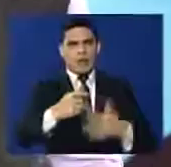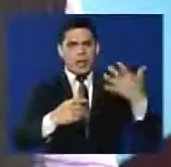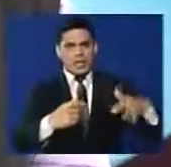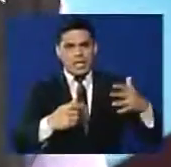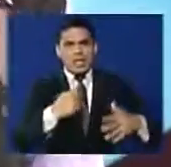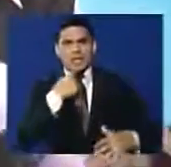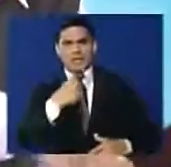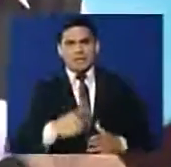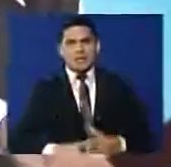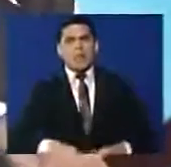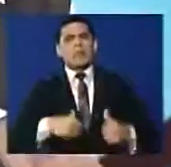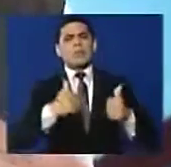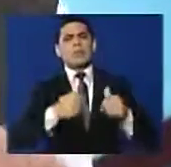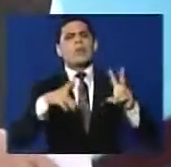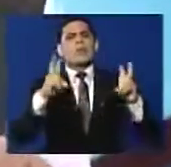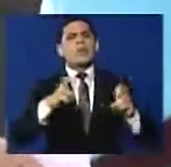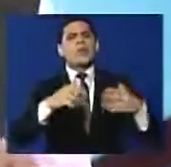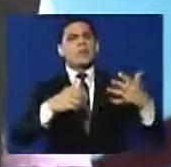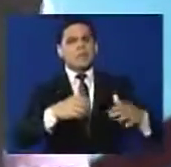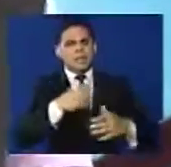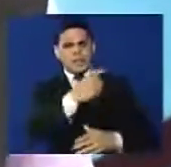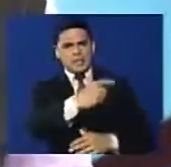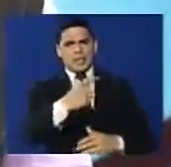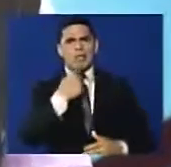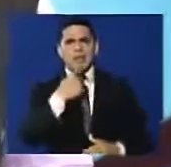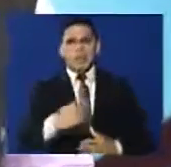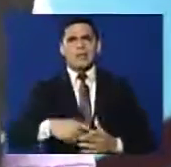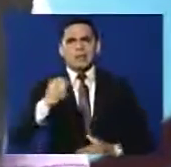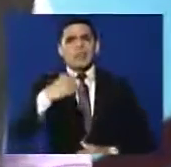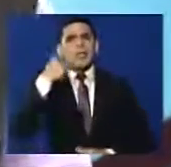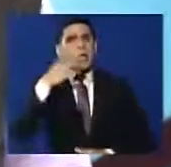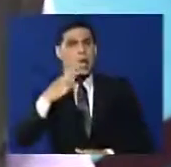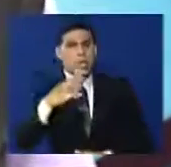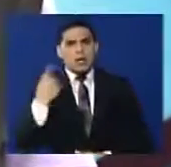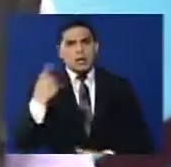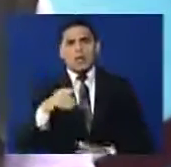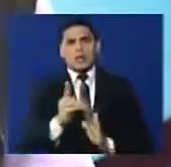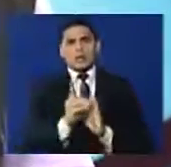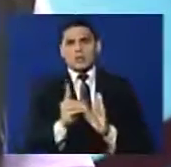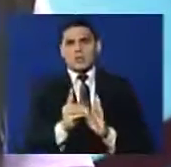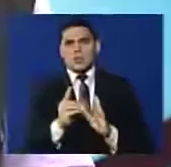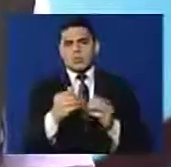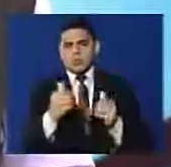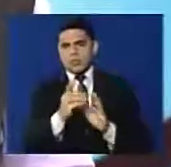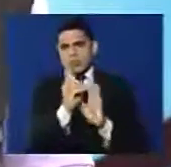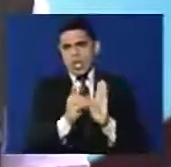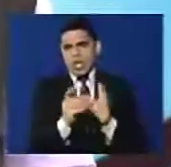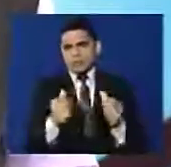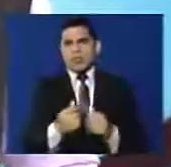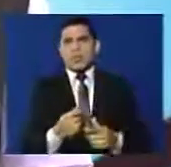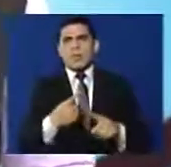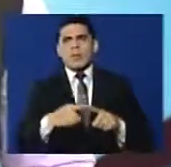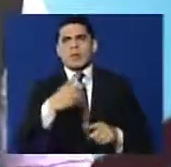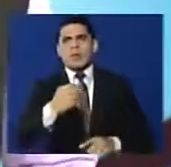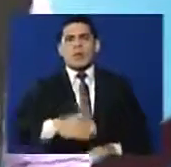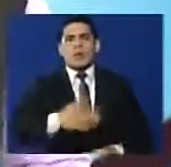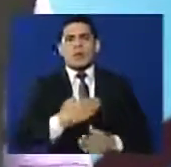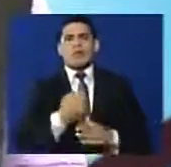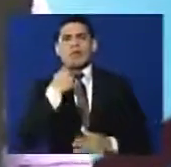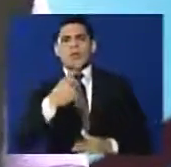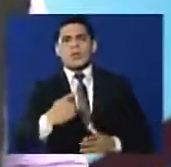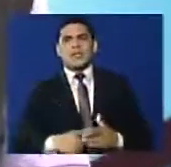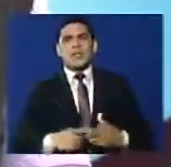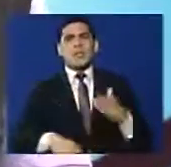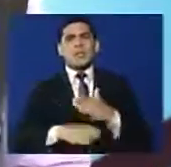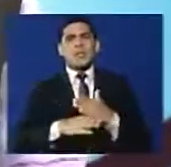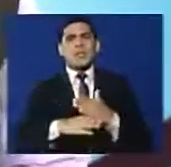izquierda que se ha formado recientemente con personas de izquierda y válido, y creen, y tienen todo su derecho de creer. Pero no pueden dejar de lado que